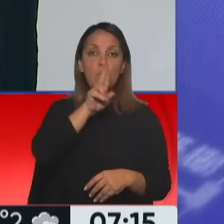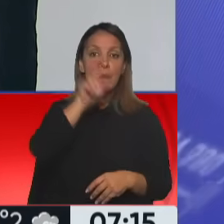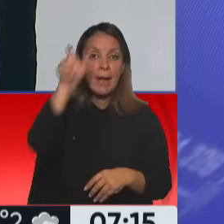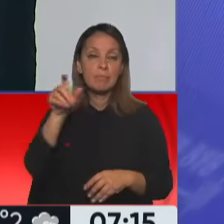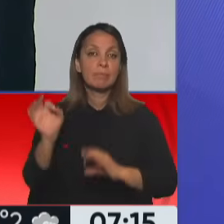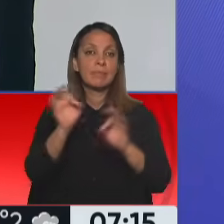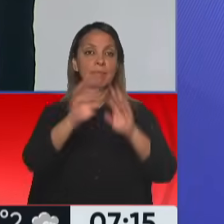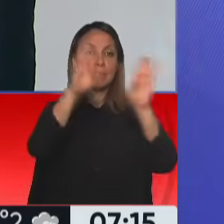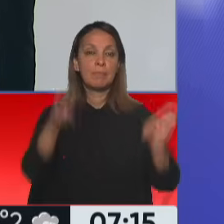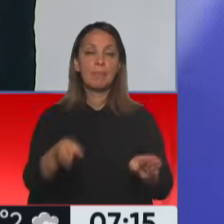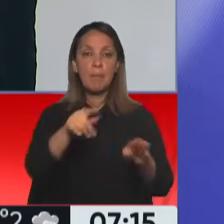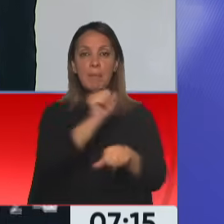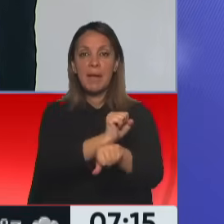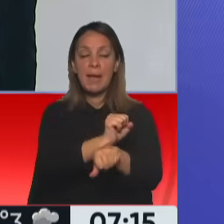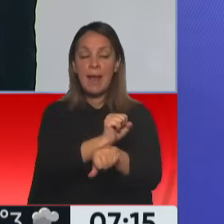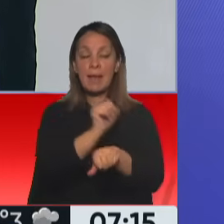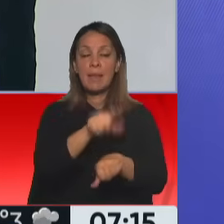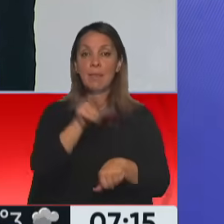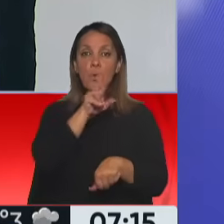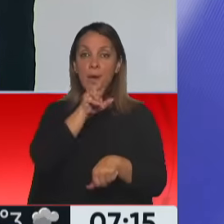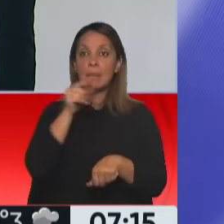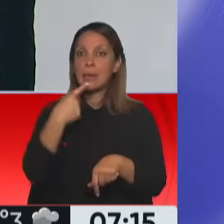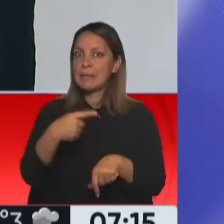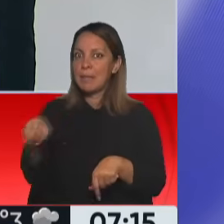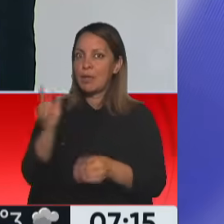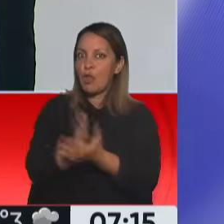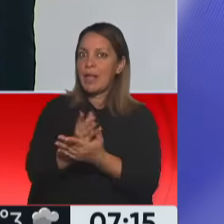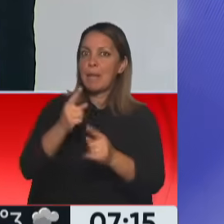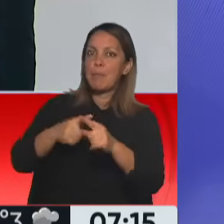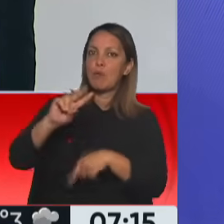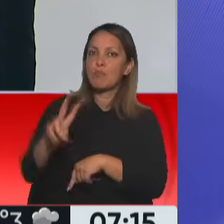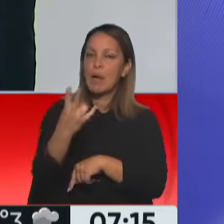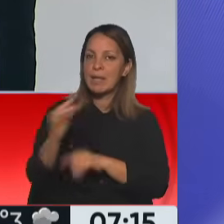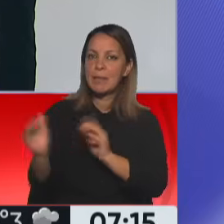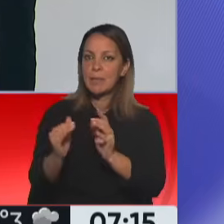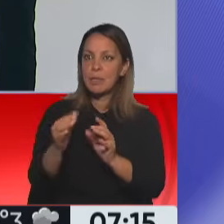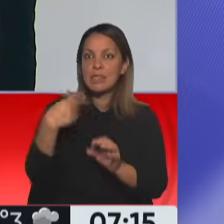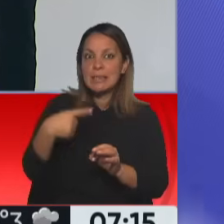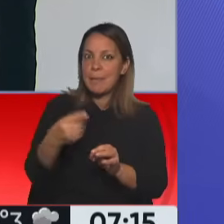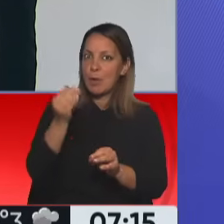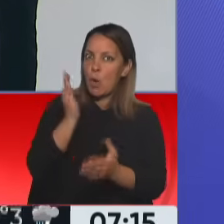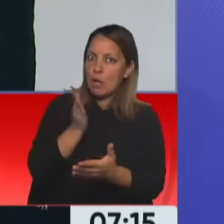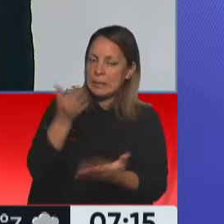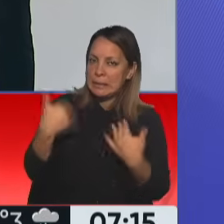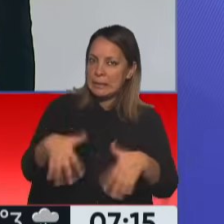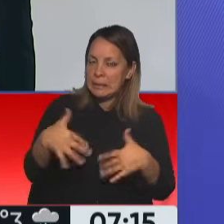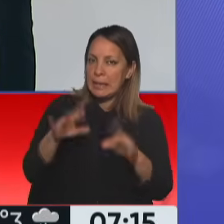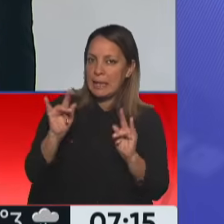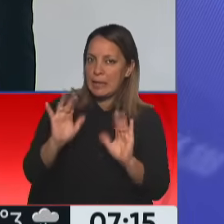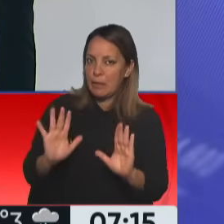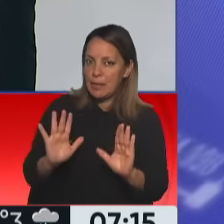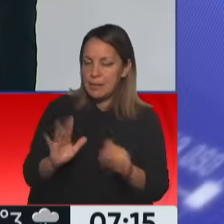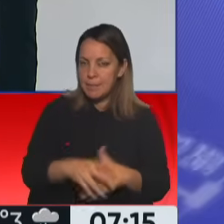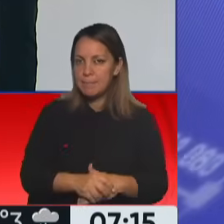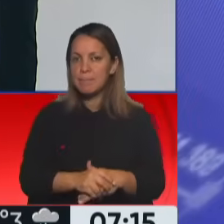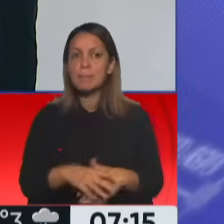penal de mujeres con la condena de homicidio de bebés o de niños, no suele pasarla bien, digamos. Por eso le consultamos. Lo mismo sucede con